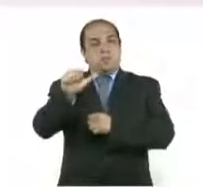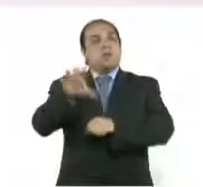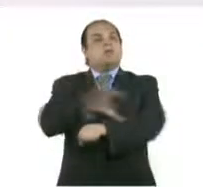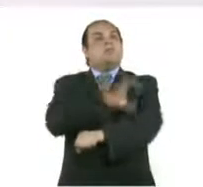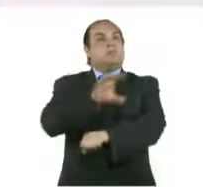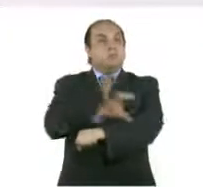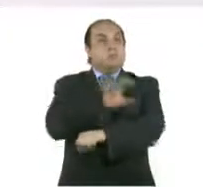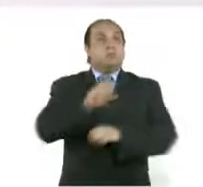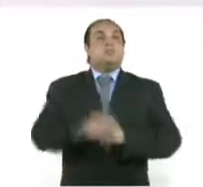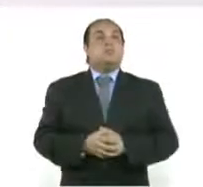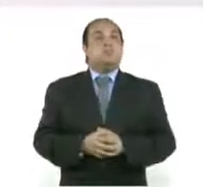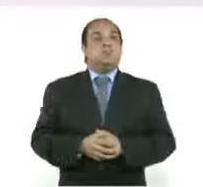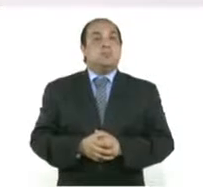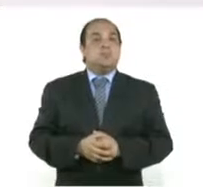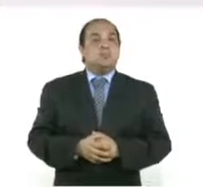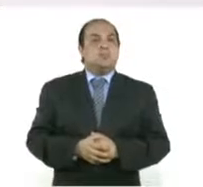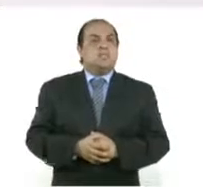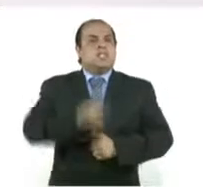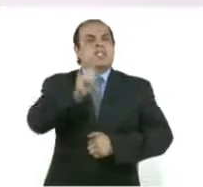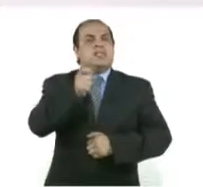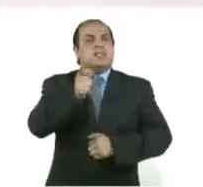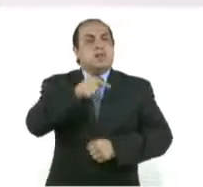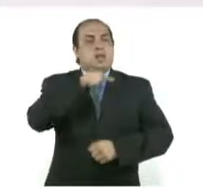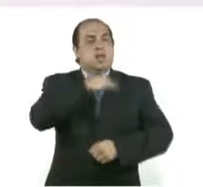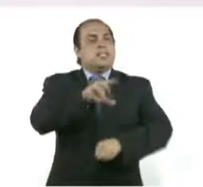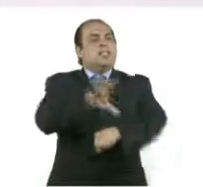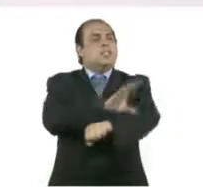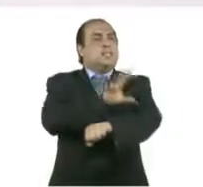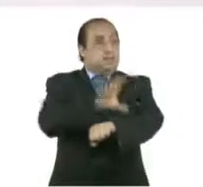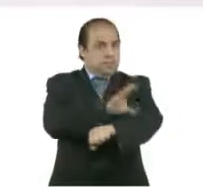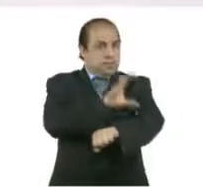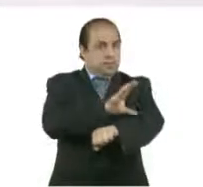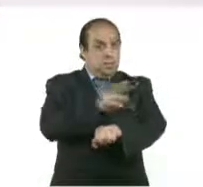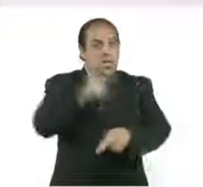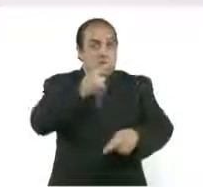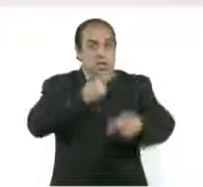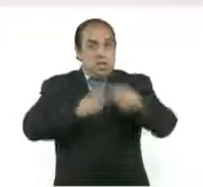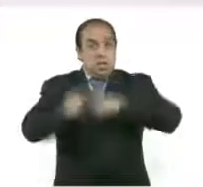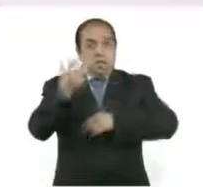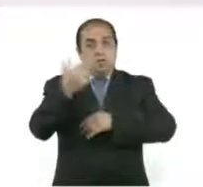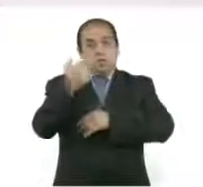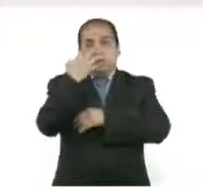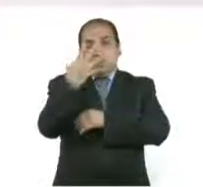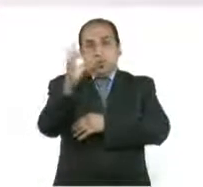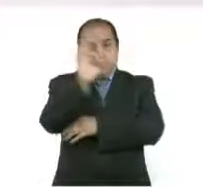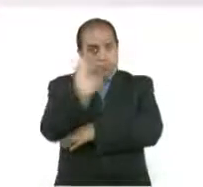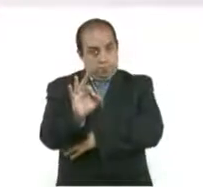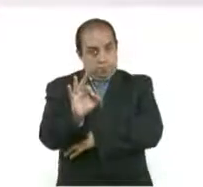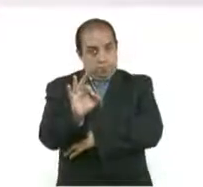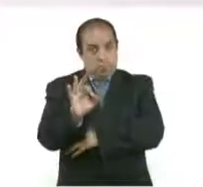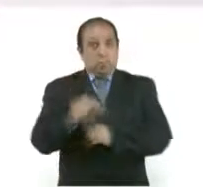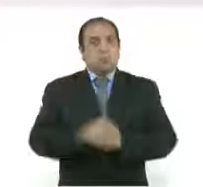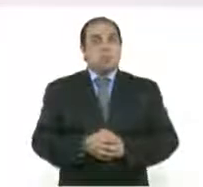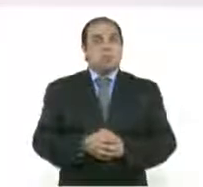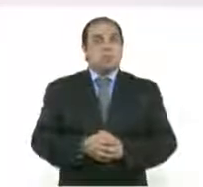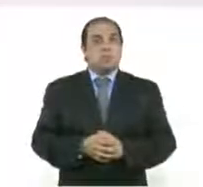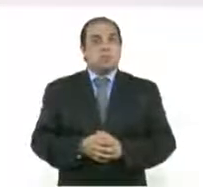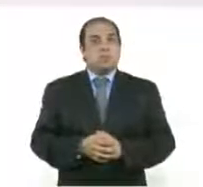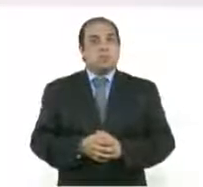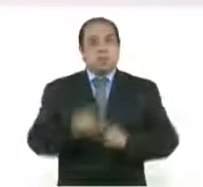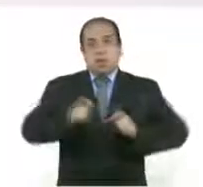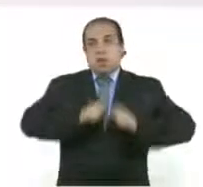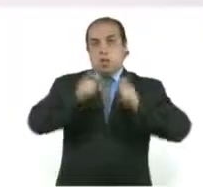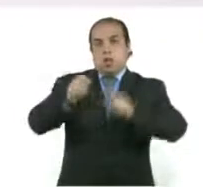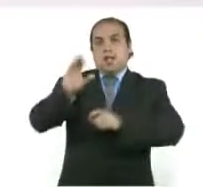eléctrica, es decir, que la electricidad regresara en un 54% a